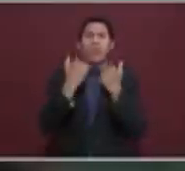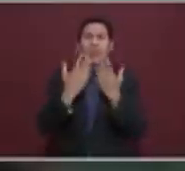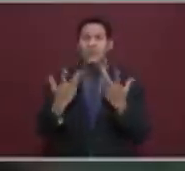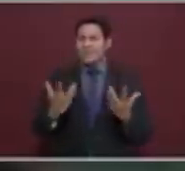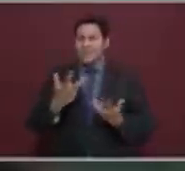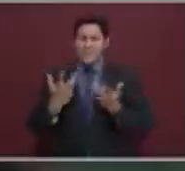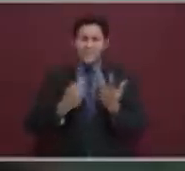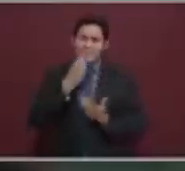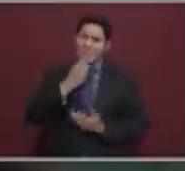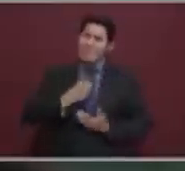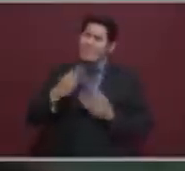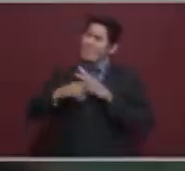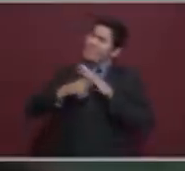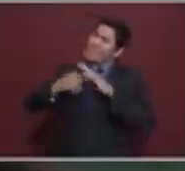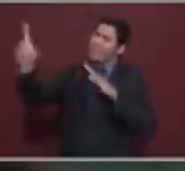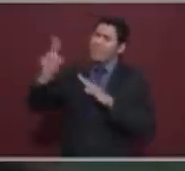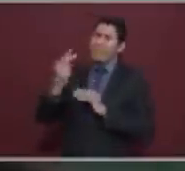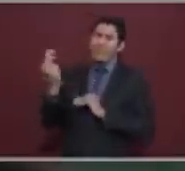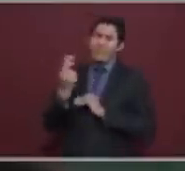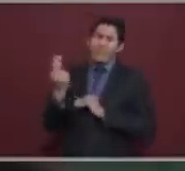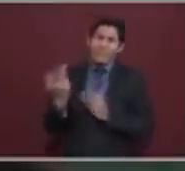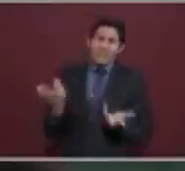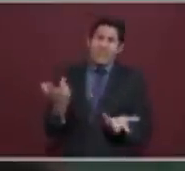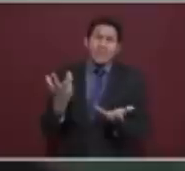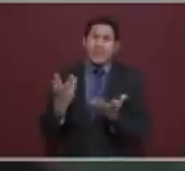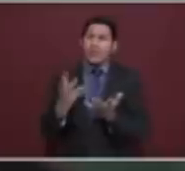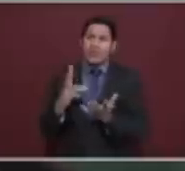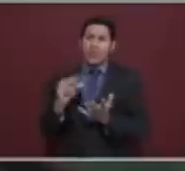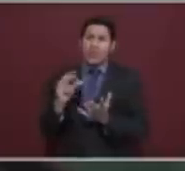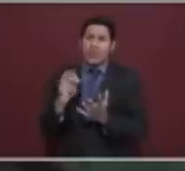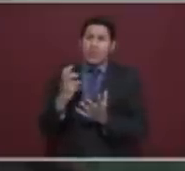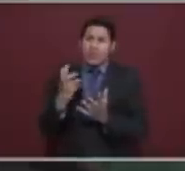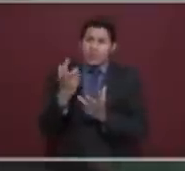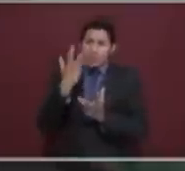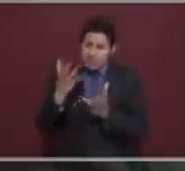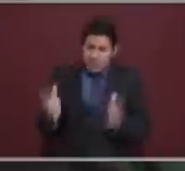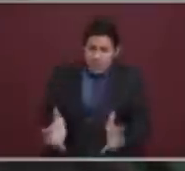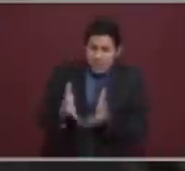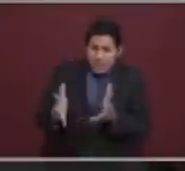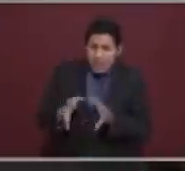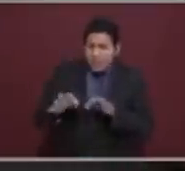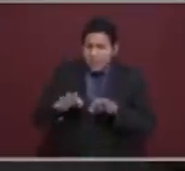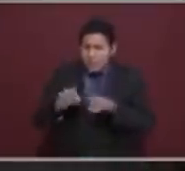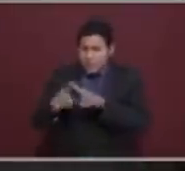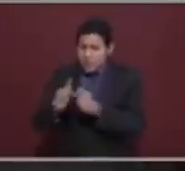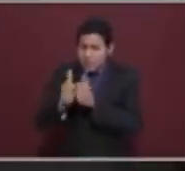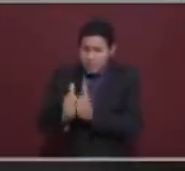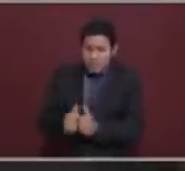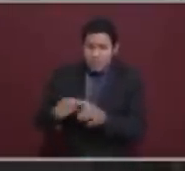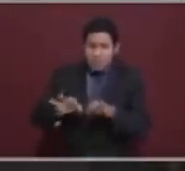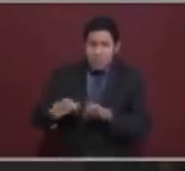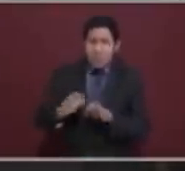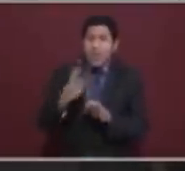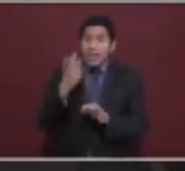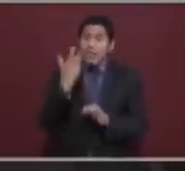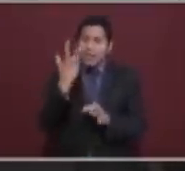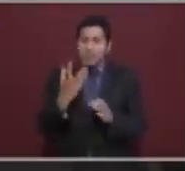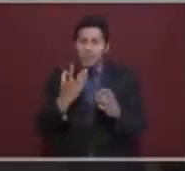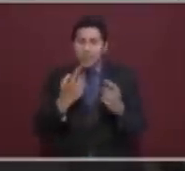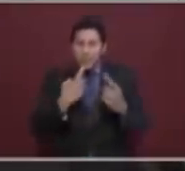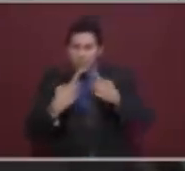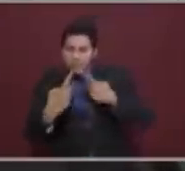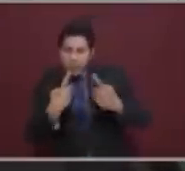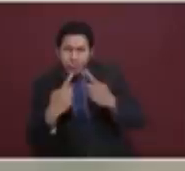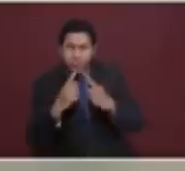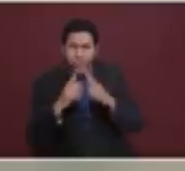y eso es lo que estamos haciendo estamos buscando que se firme un acuerdo de colaboración económica para que haya